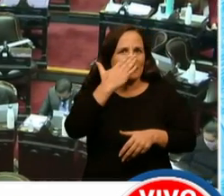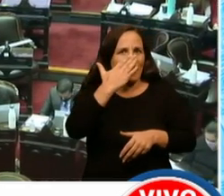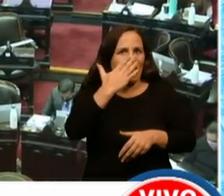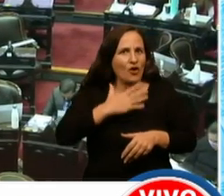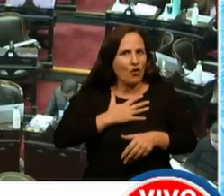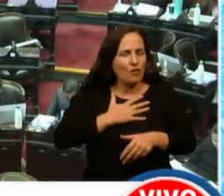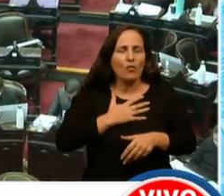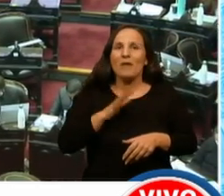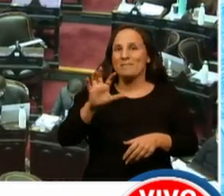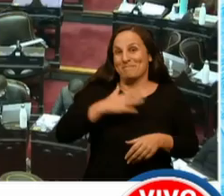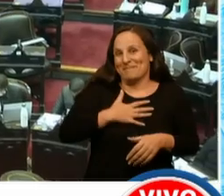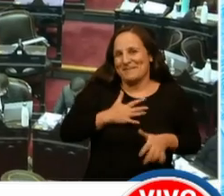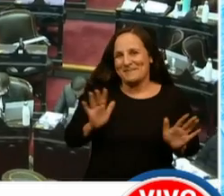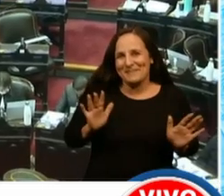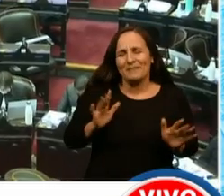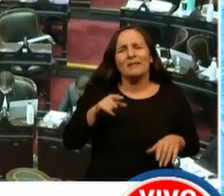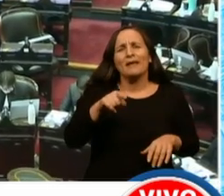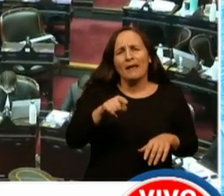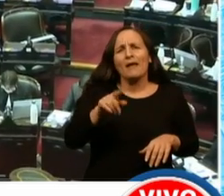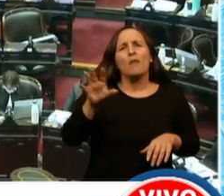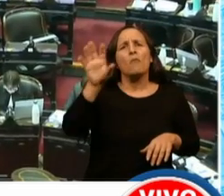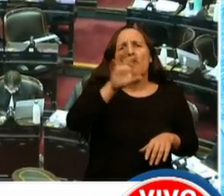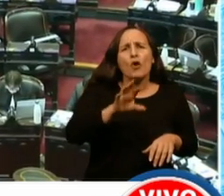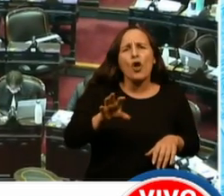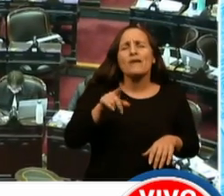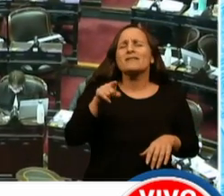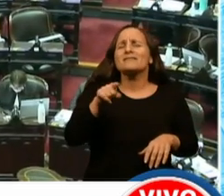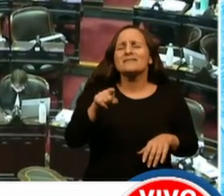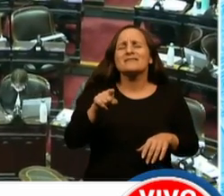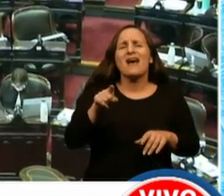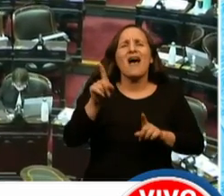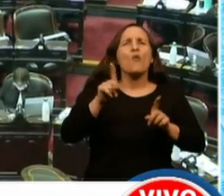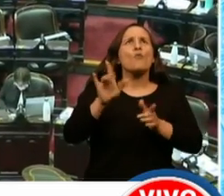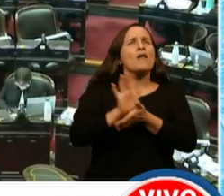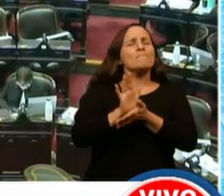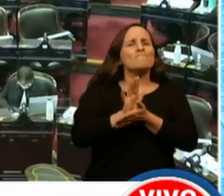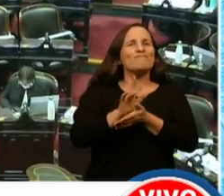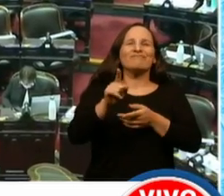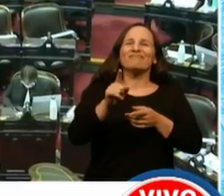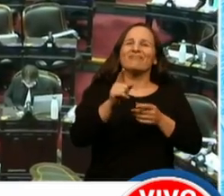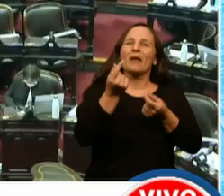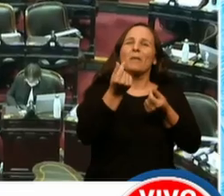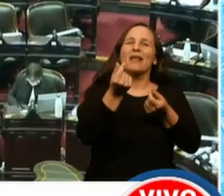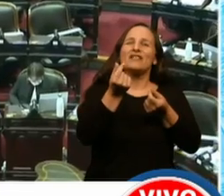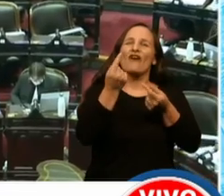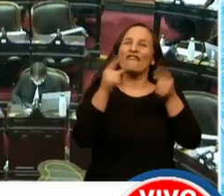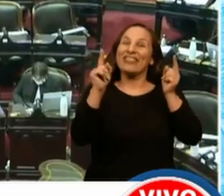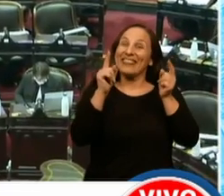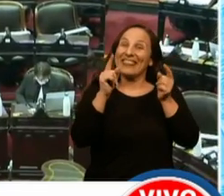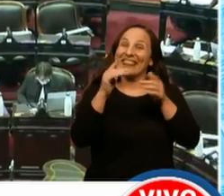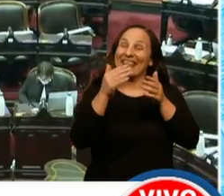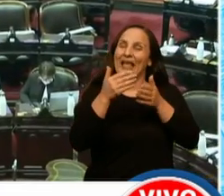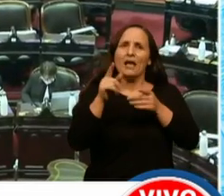mi provincia con una de las provincias excluidas de la tarifa diferencial en el